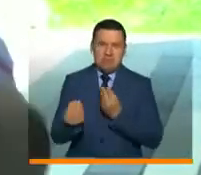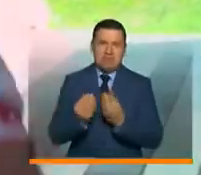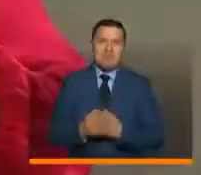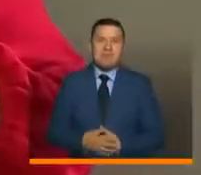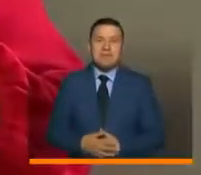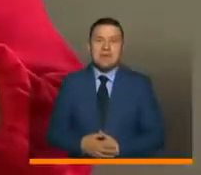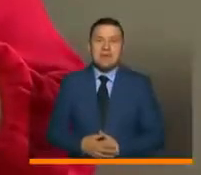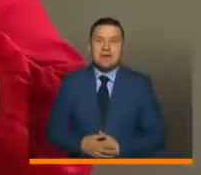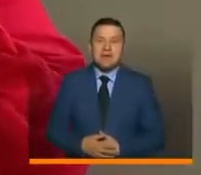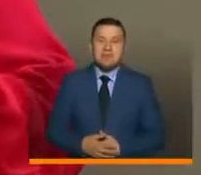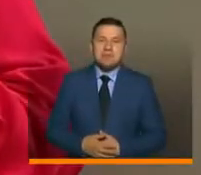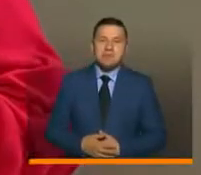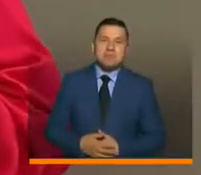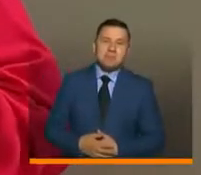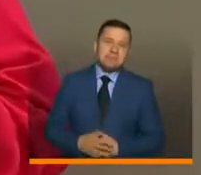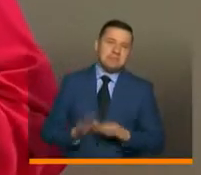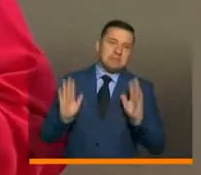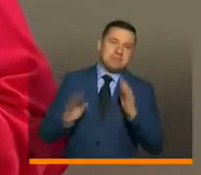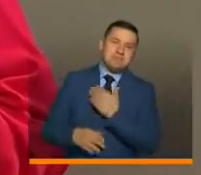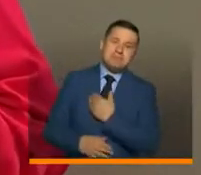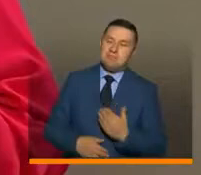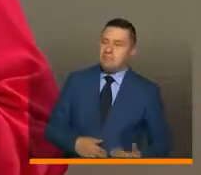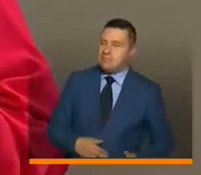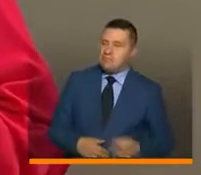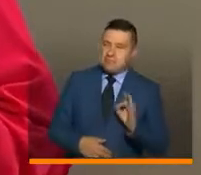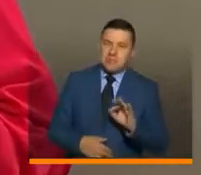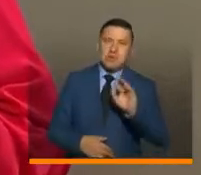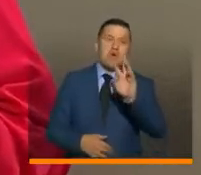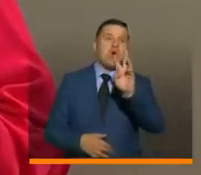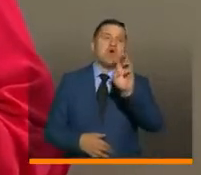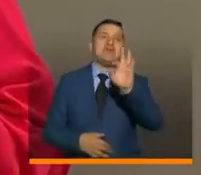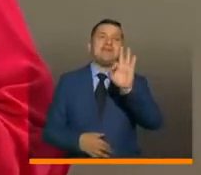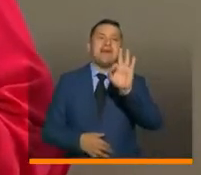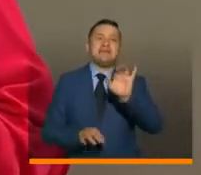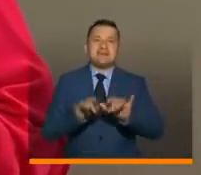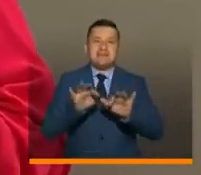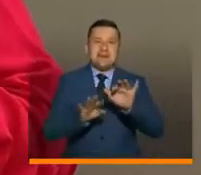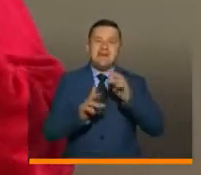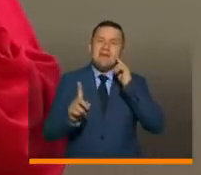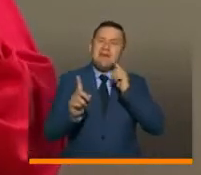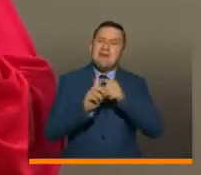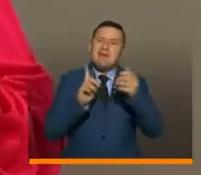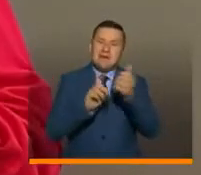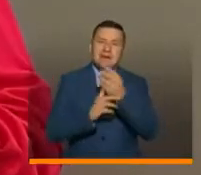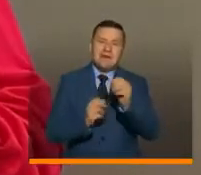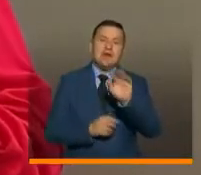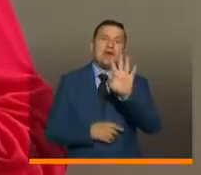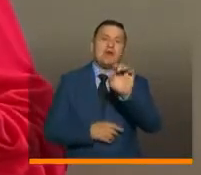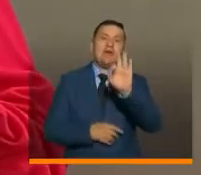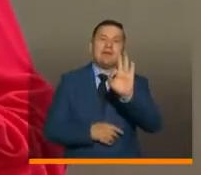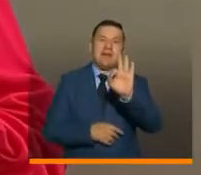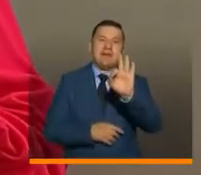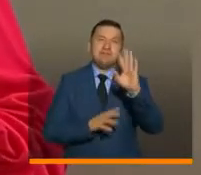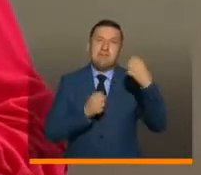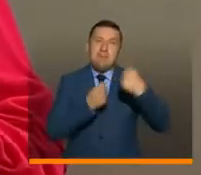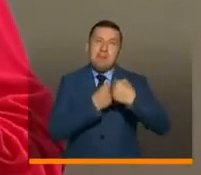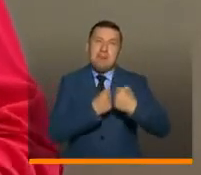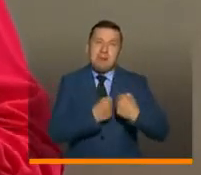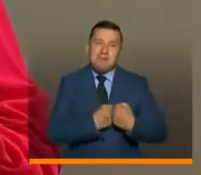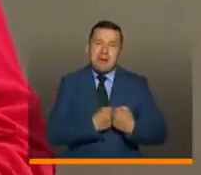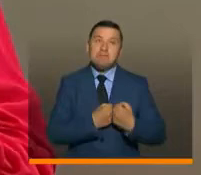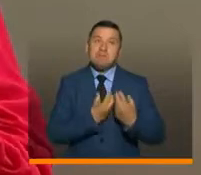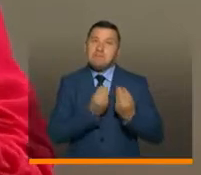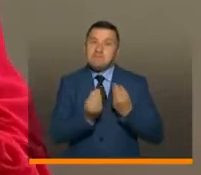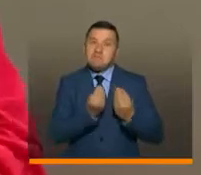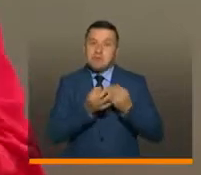alternancia. Bueno, presidente, ya van 83 secretarías, tenemos que lograr las 93 e ir haciendo este incremento